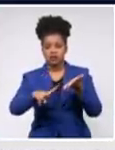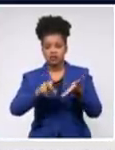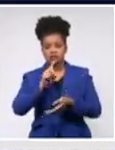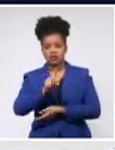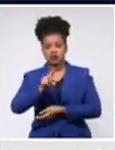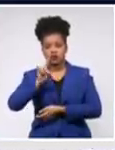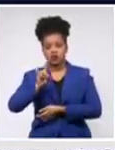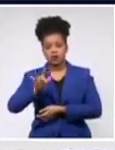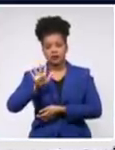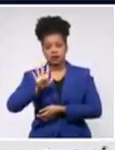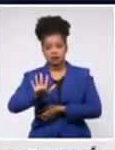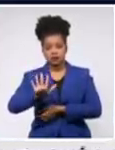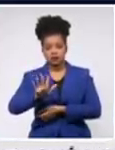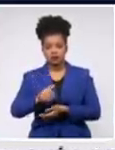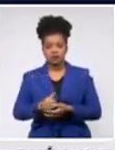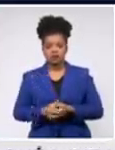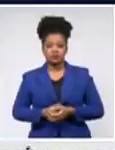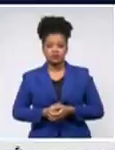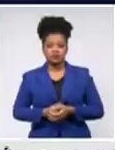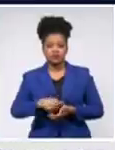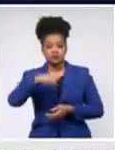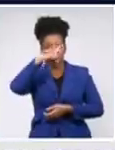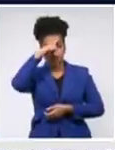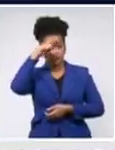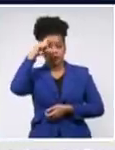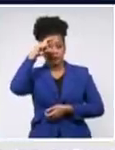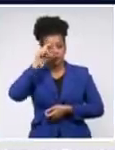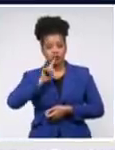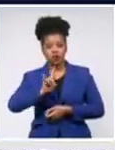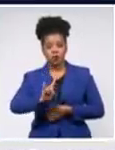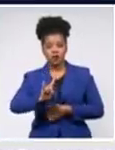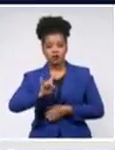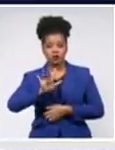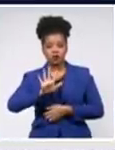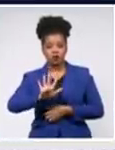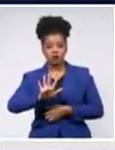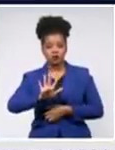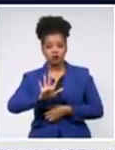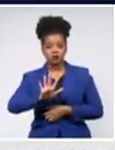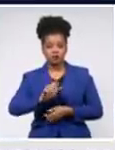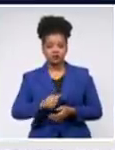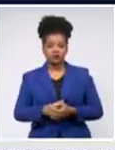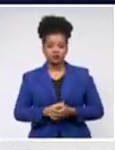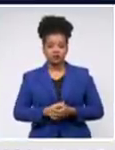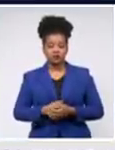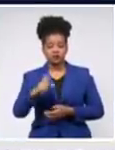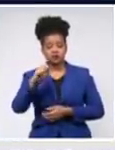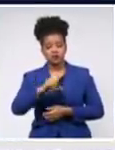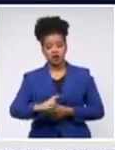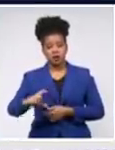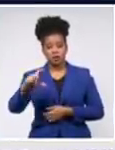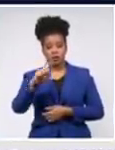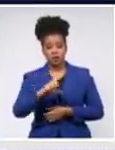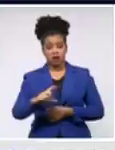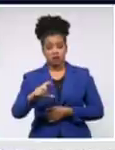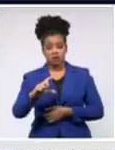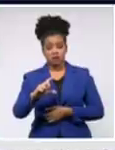195, de Santi Espíritus 94, de Camagüey